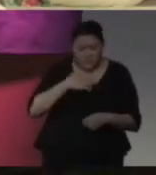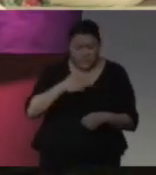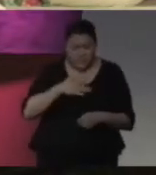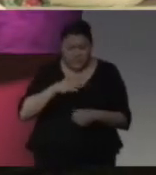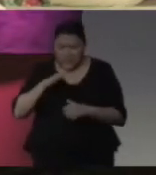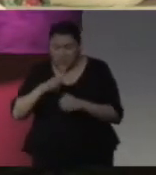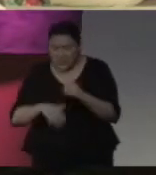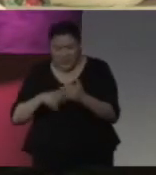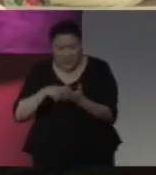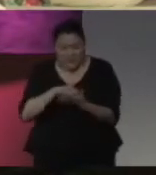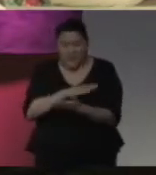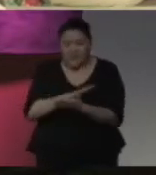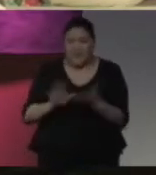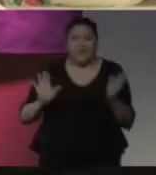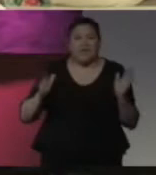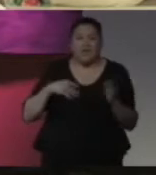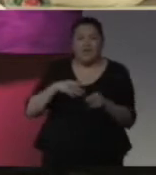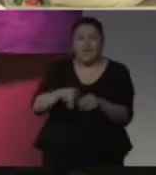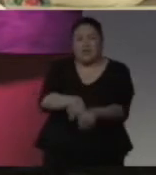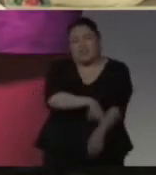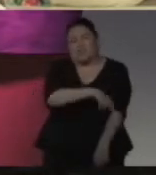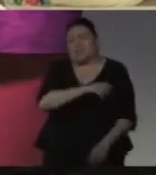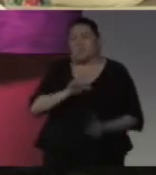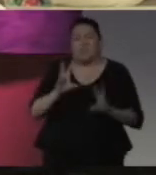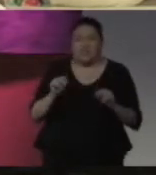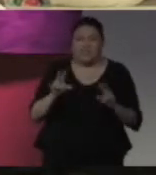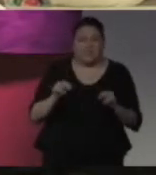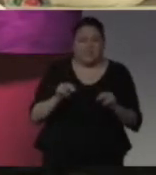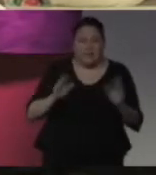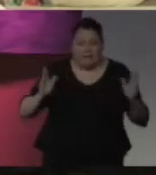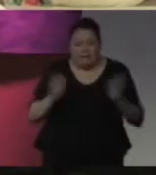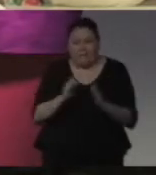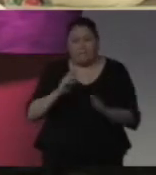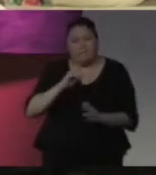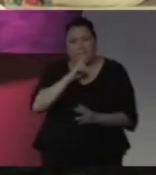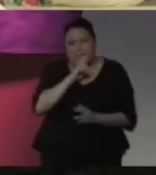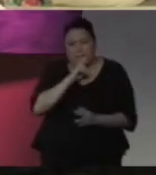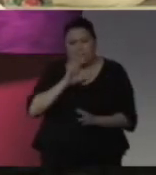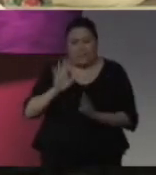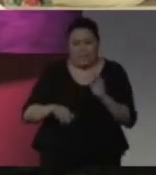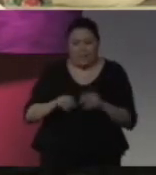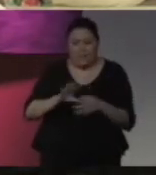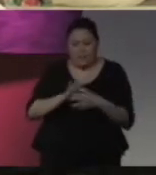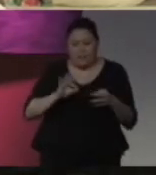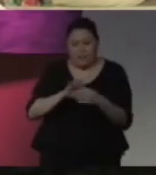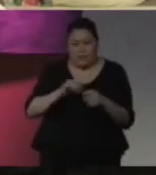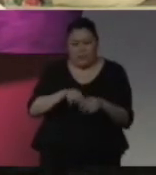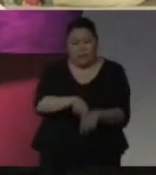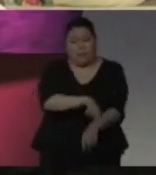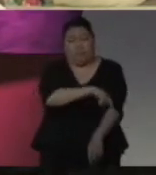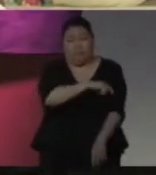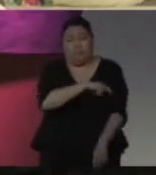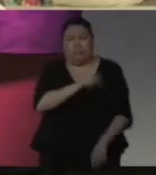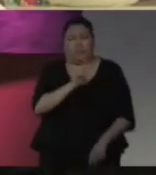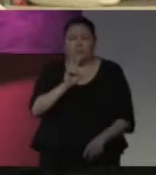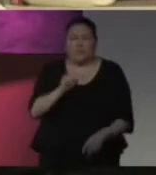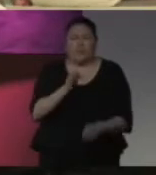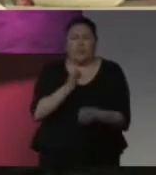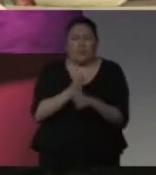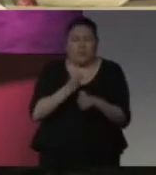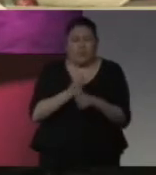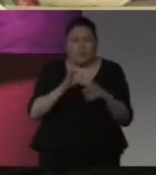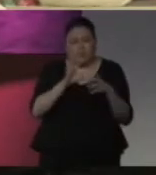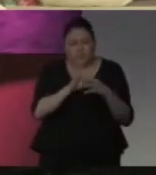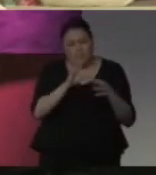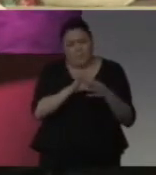Afortunadamente no traje tanto como a veces hago, entonces solo me queda ahora, después